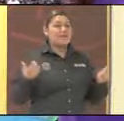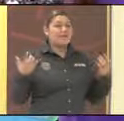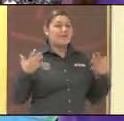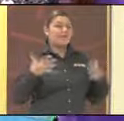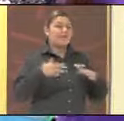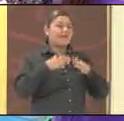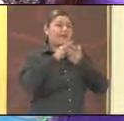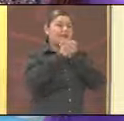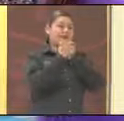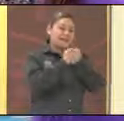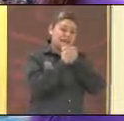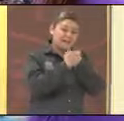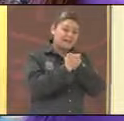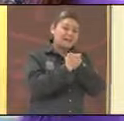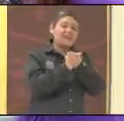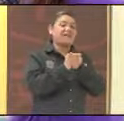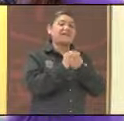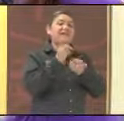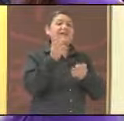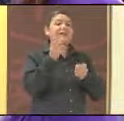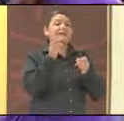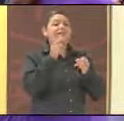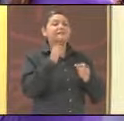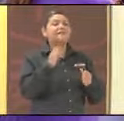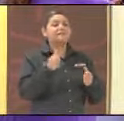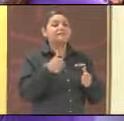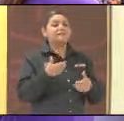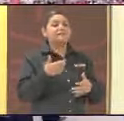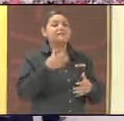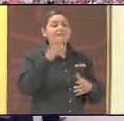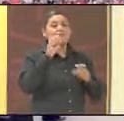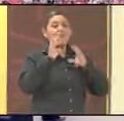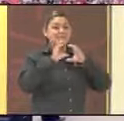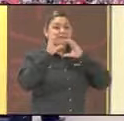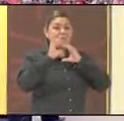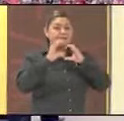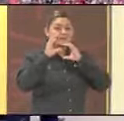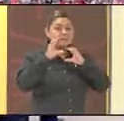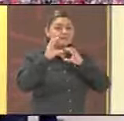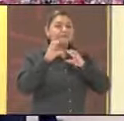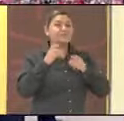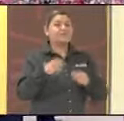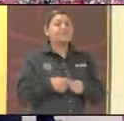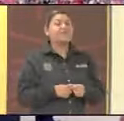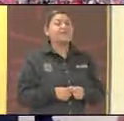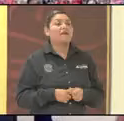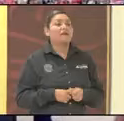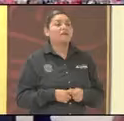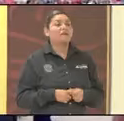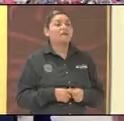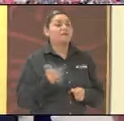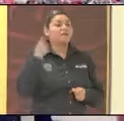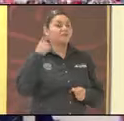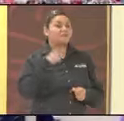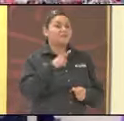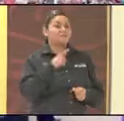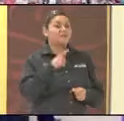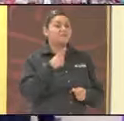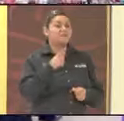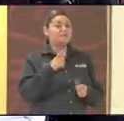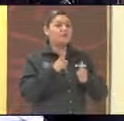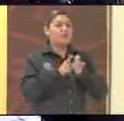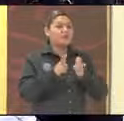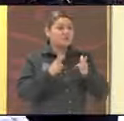rifas, números artísticos, la presentación de nuestro coro Panarti, la presentación del